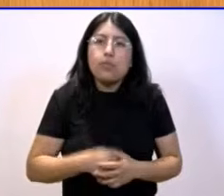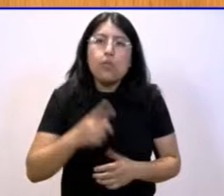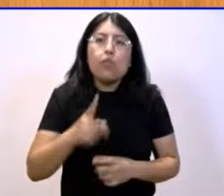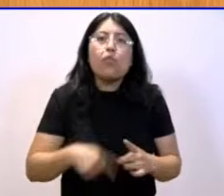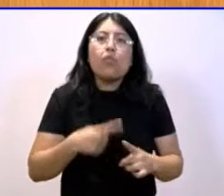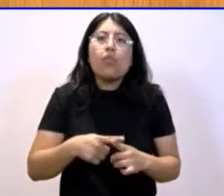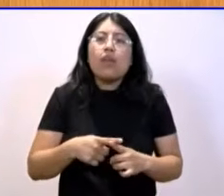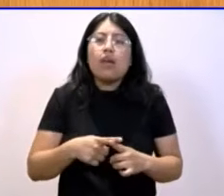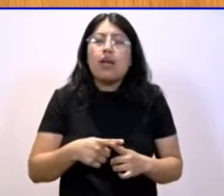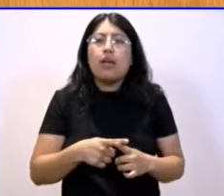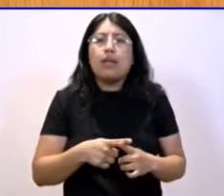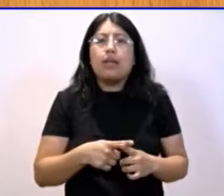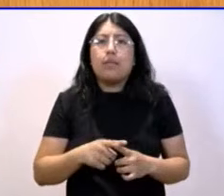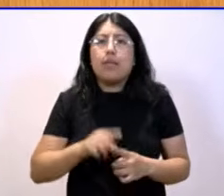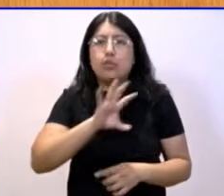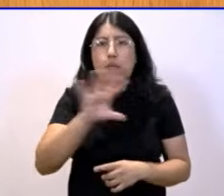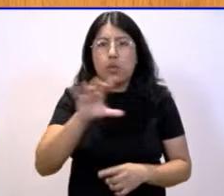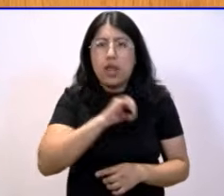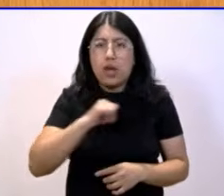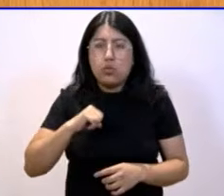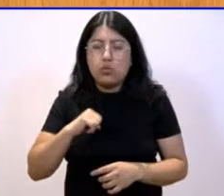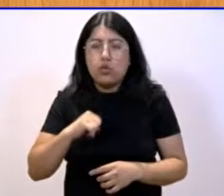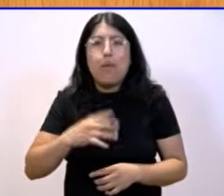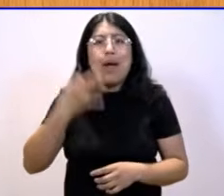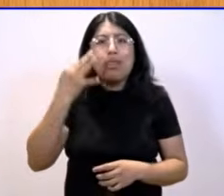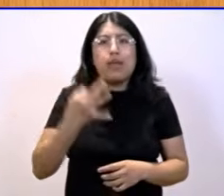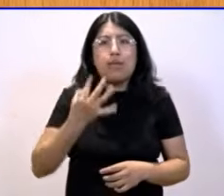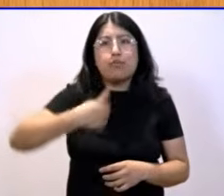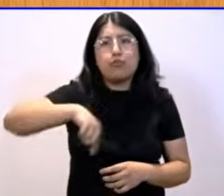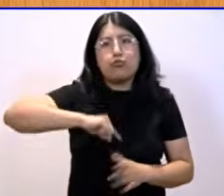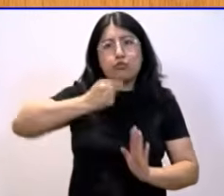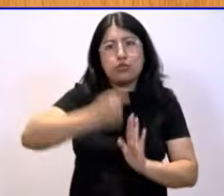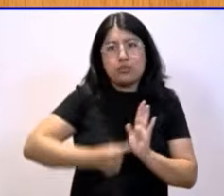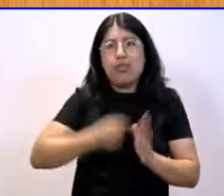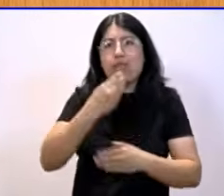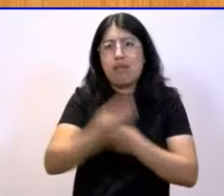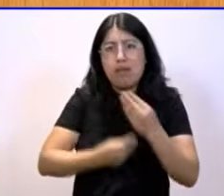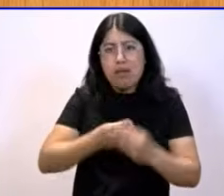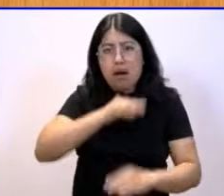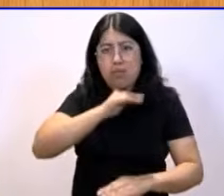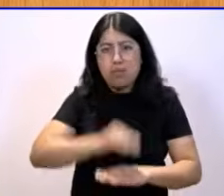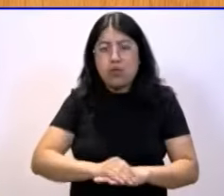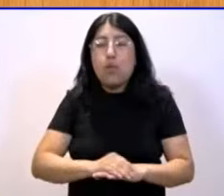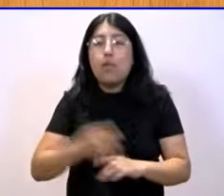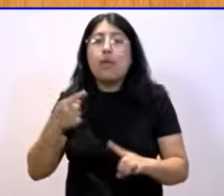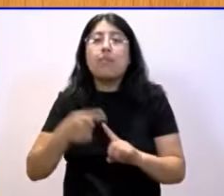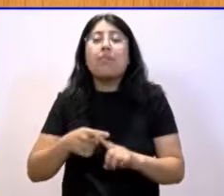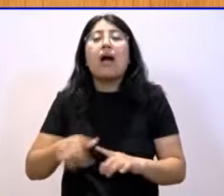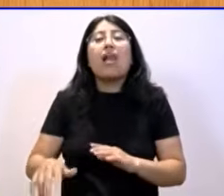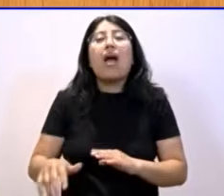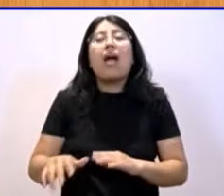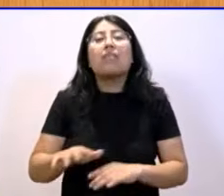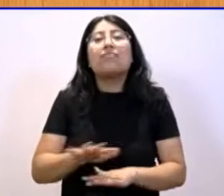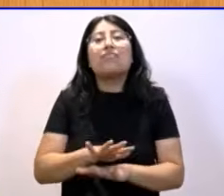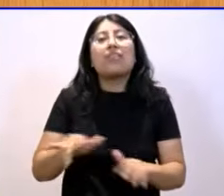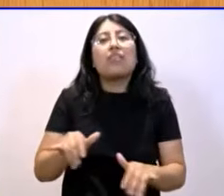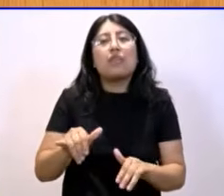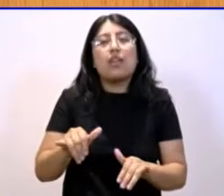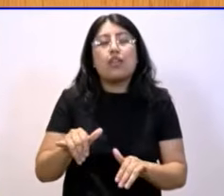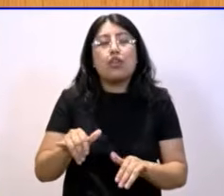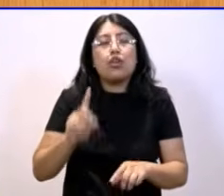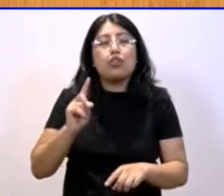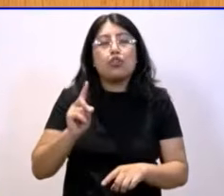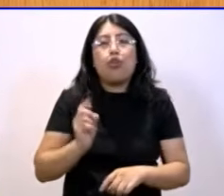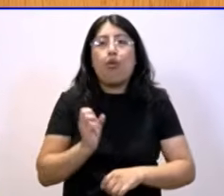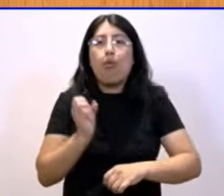la propia comunidad autónoma debemos tomar medidas, y debemos tomar medidas para que estas indemnizaciones no se conviertan en un saco sin